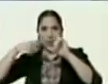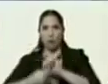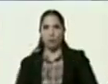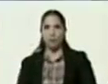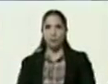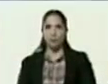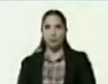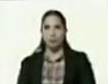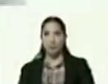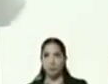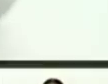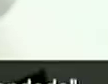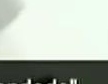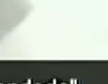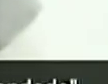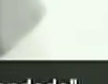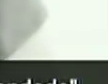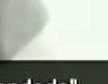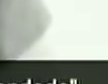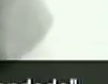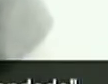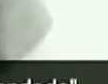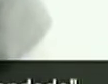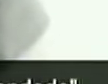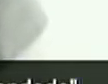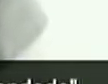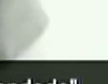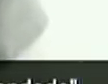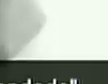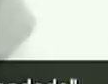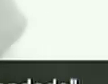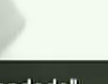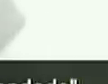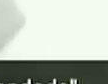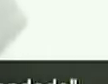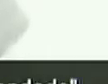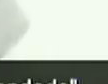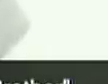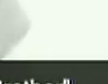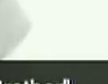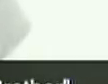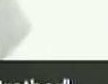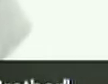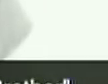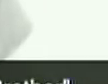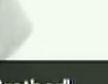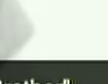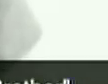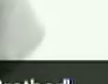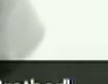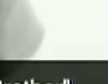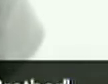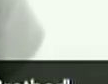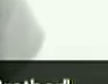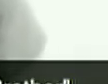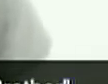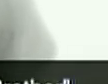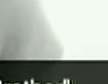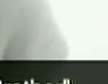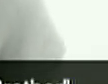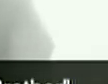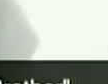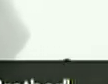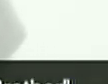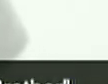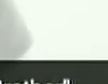El 22 de febrero se hace la operación candado que Armando de de